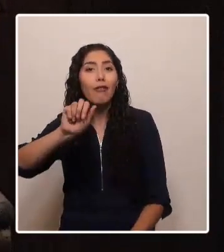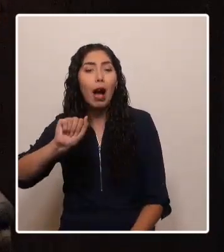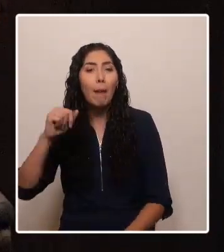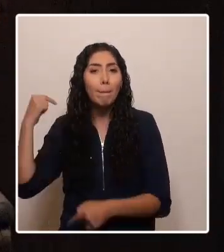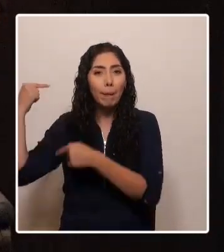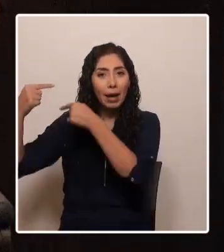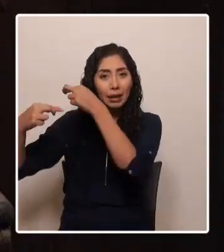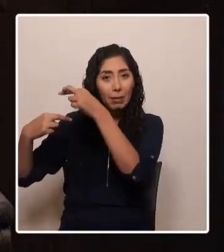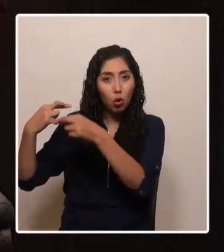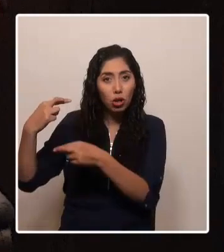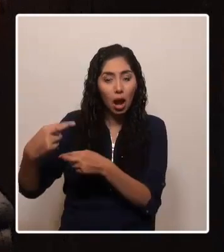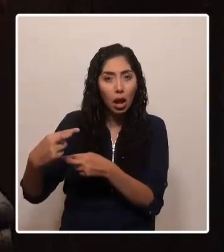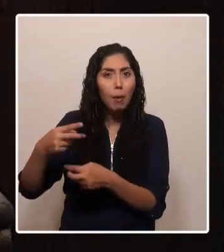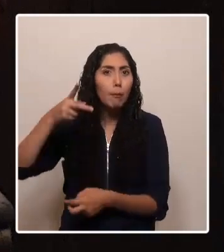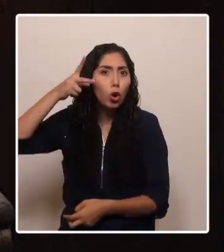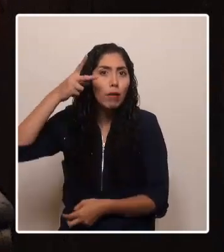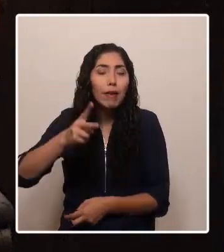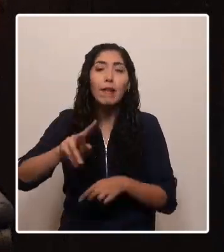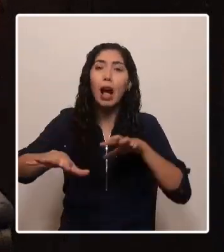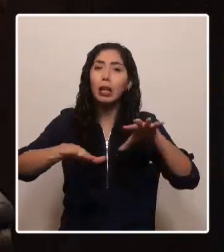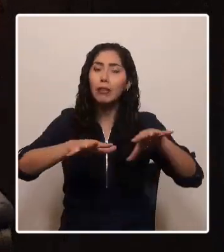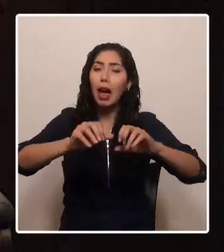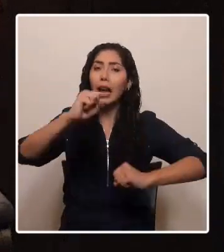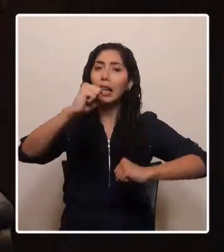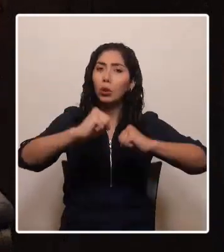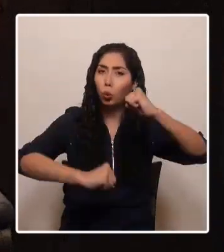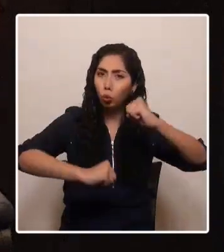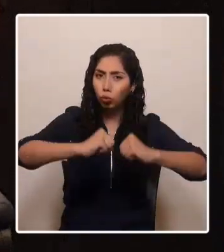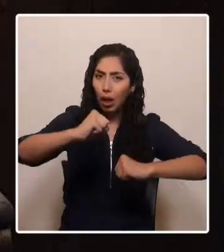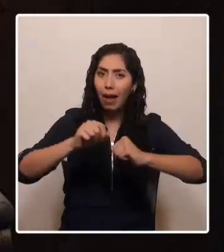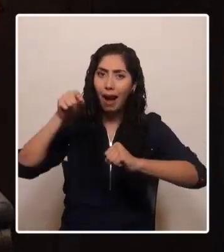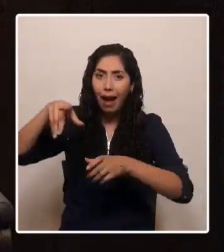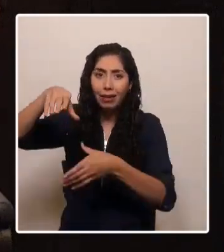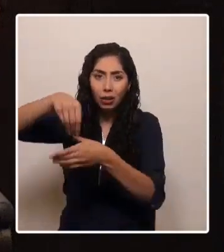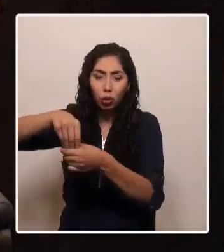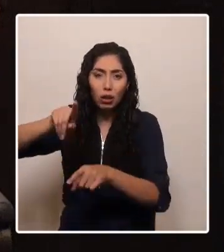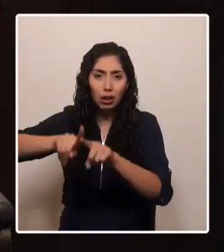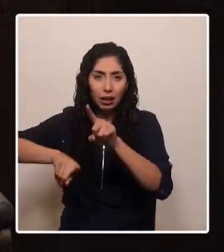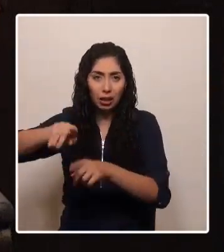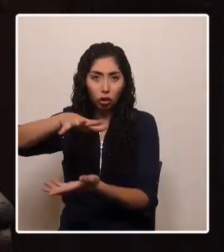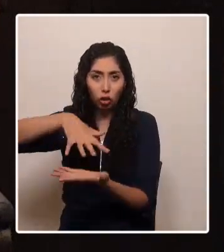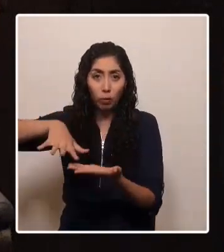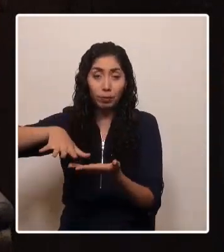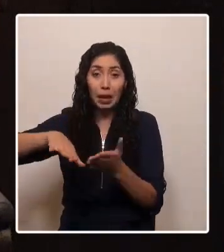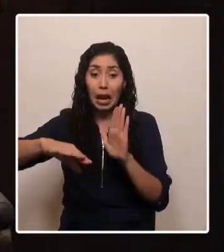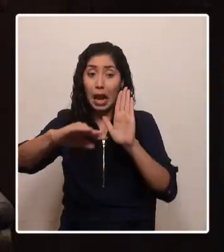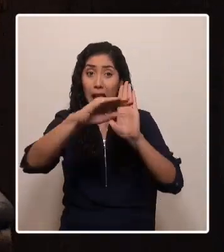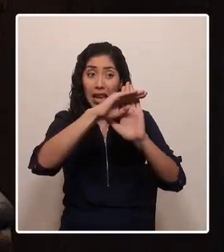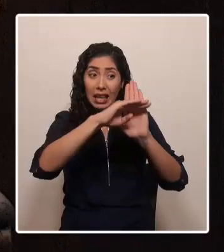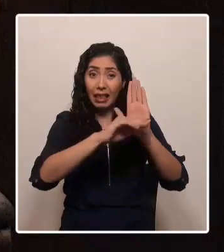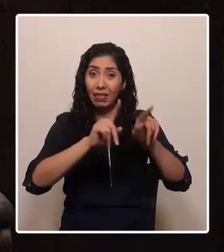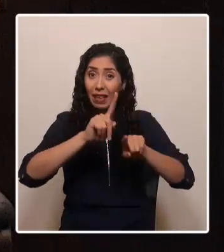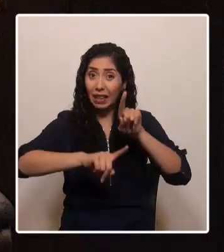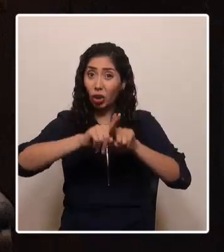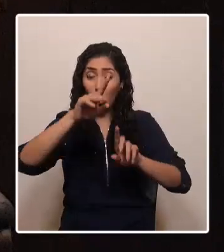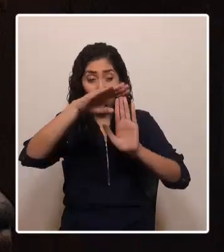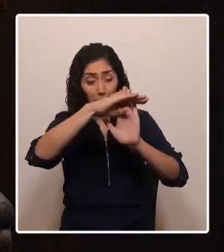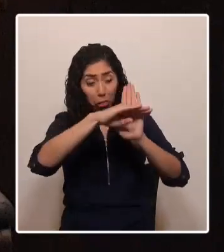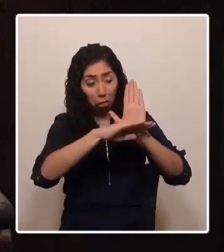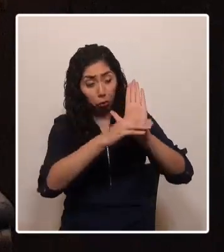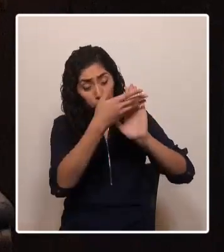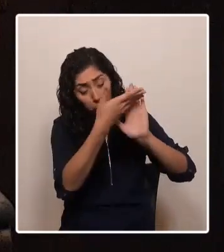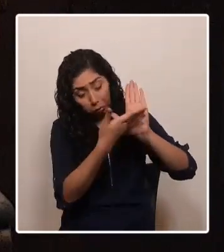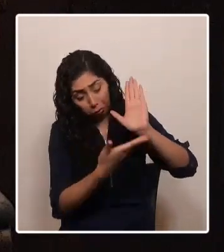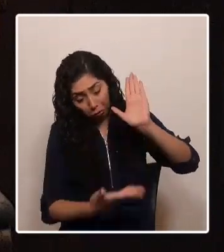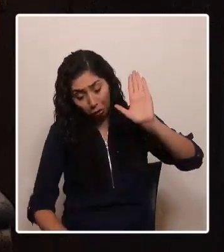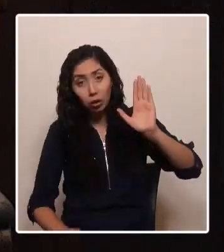actividad industrial en ellos. El listado de territorios es tan amplio que prácticamente no se podrá realizar actividad industrial alguna en un